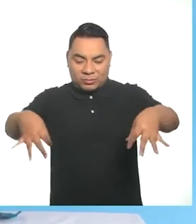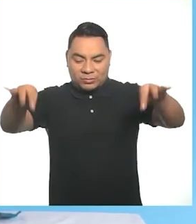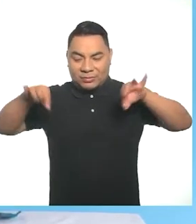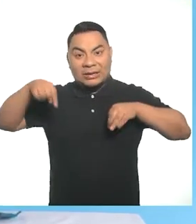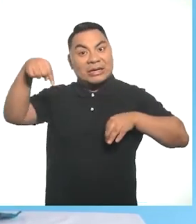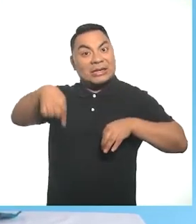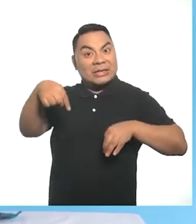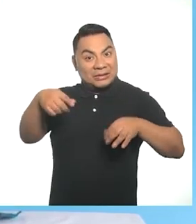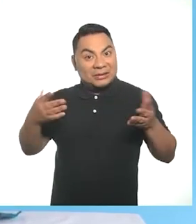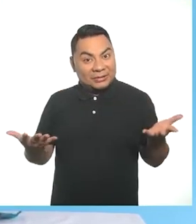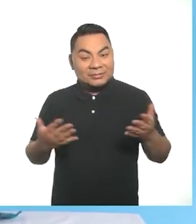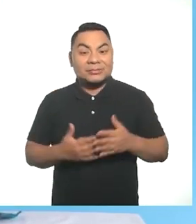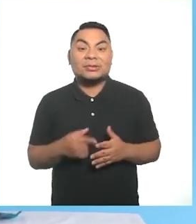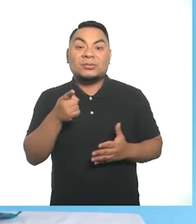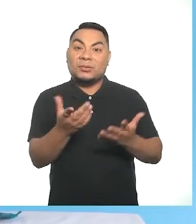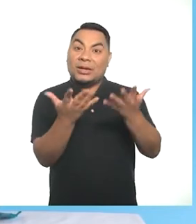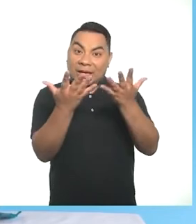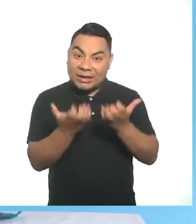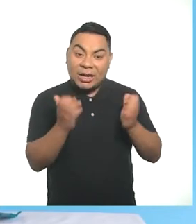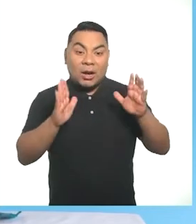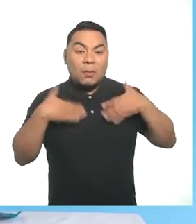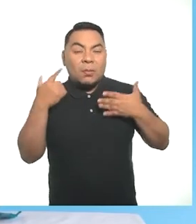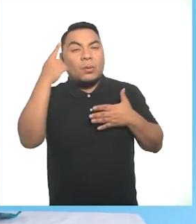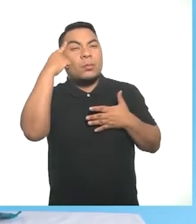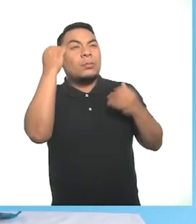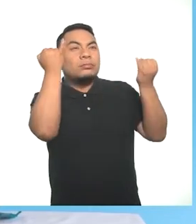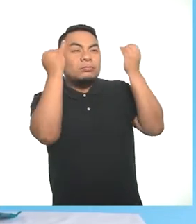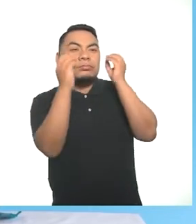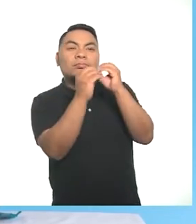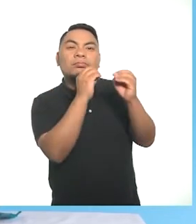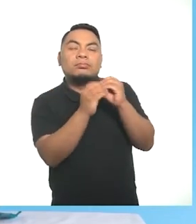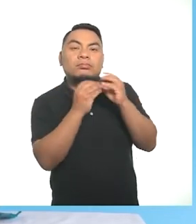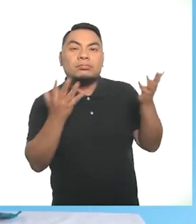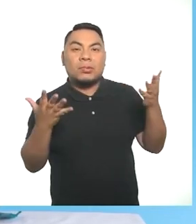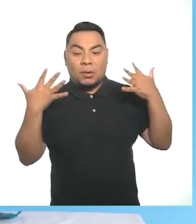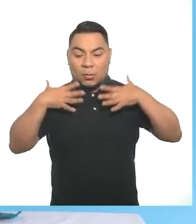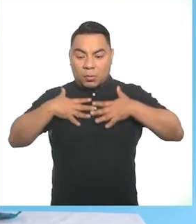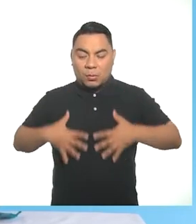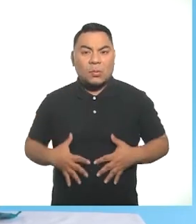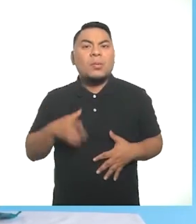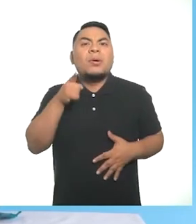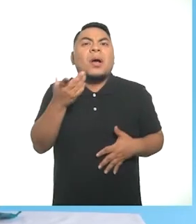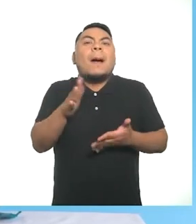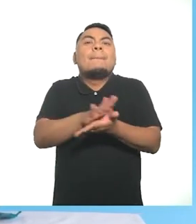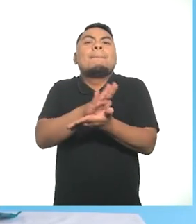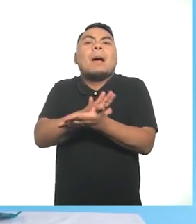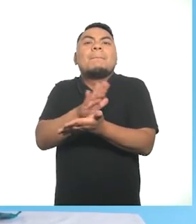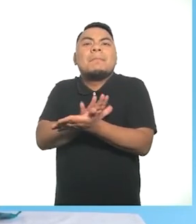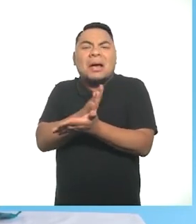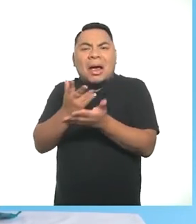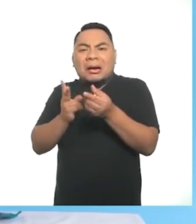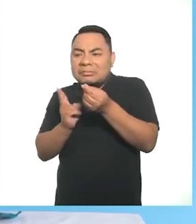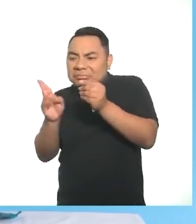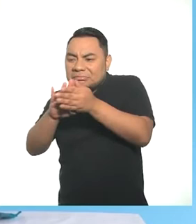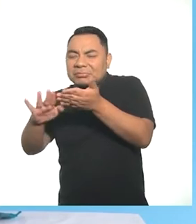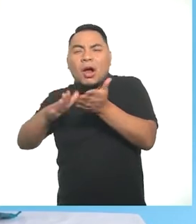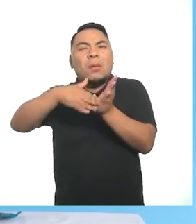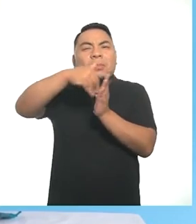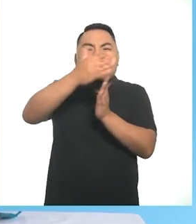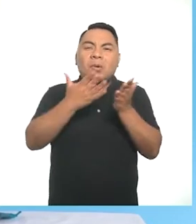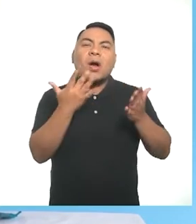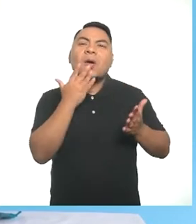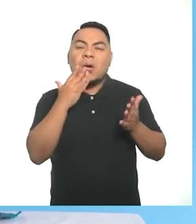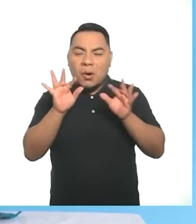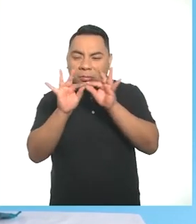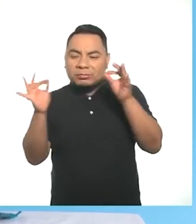esta. Si desean, pueden elaborar liguillas y ponchos con papel craft o papelotes